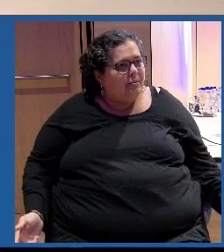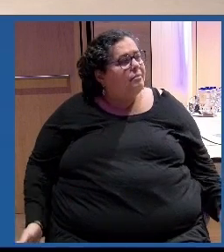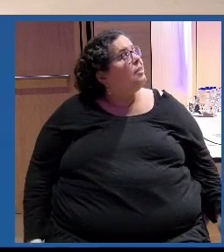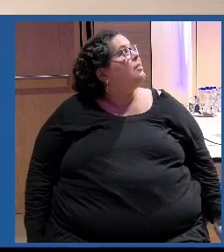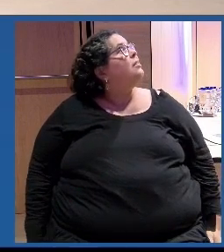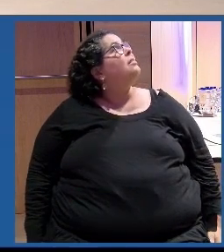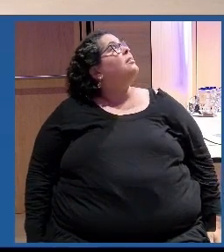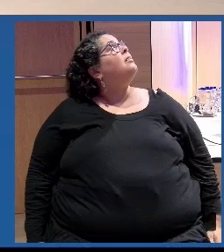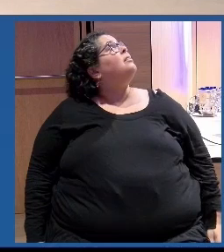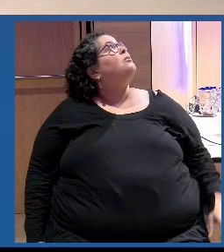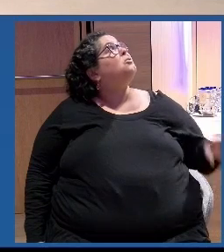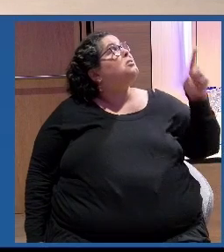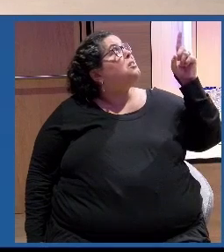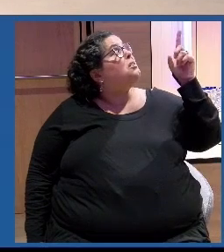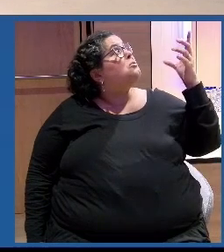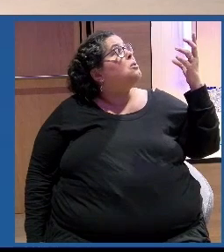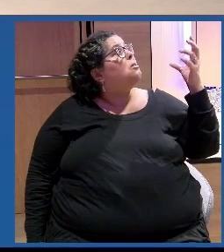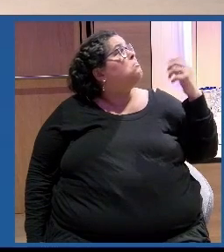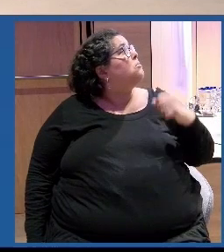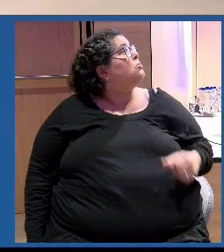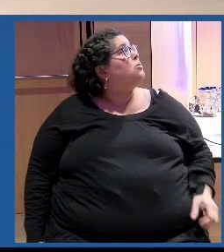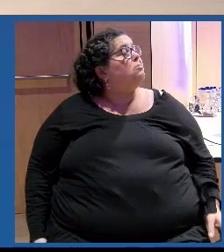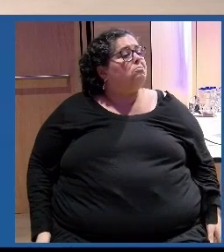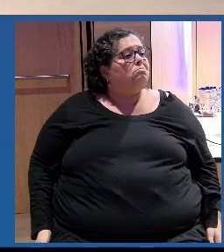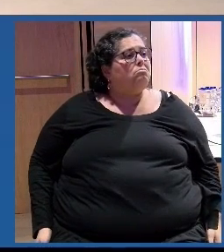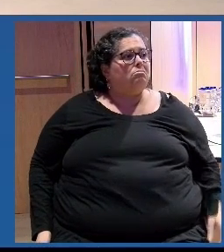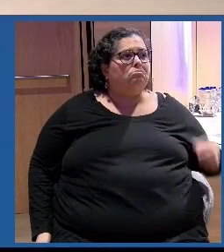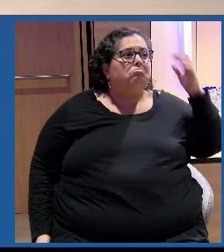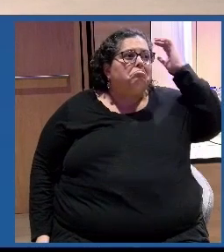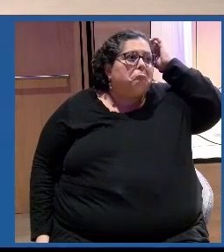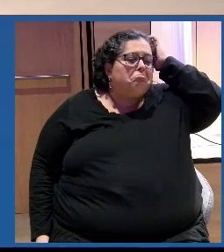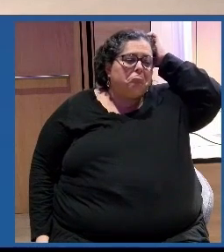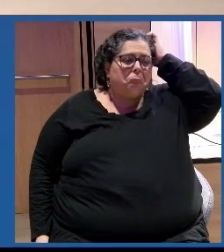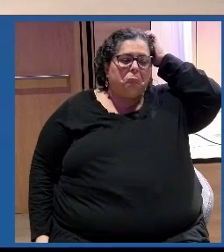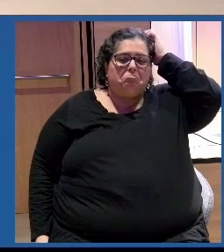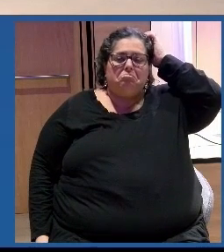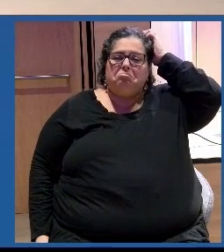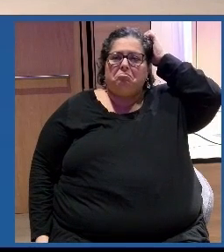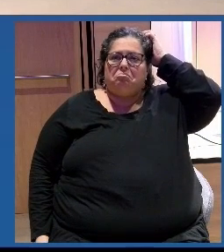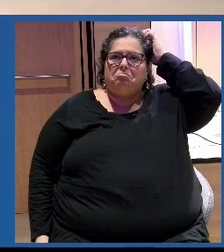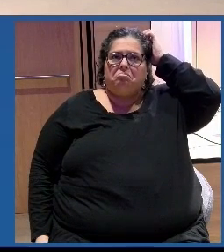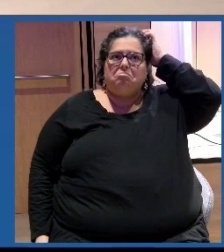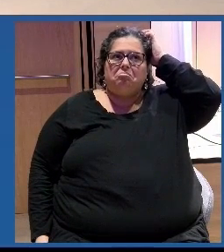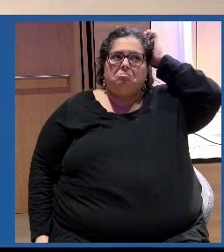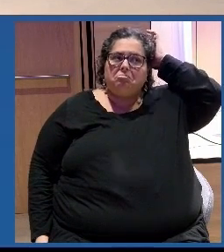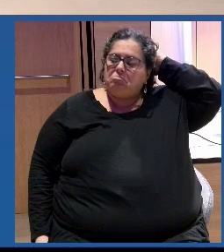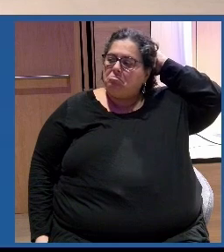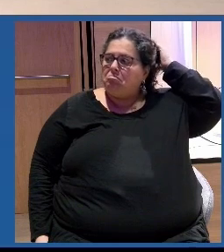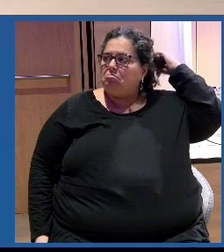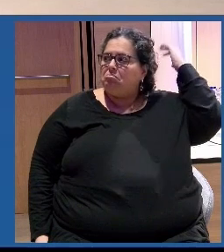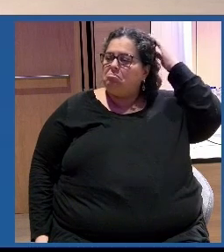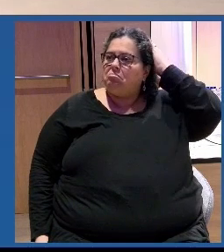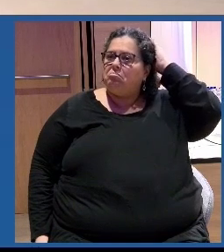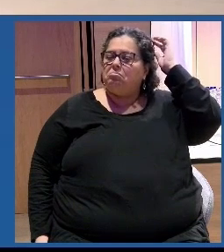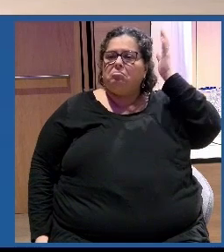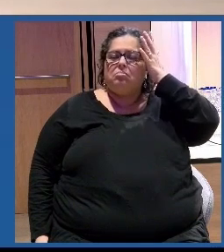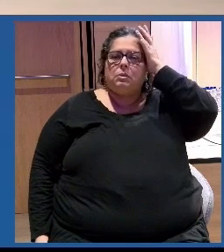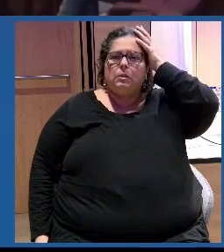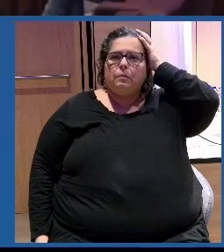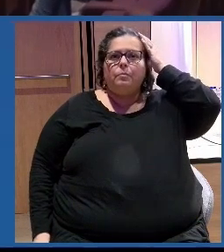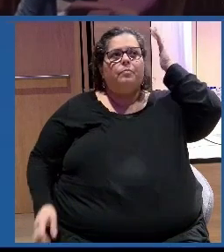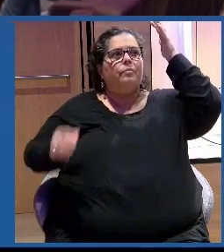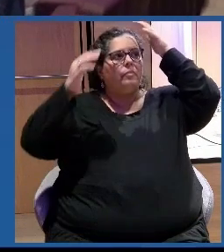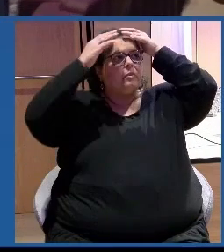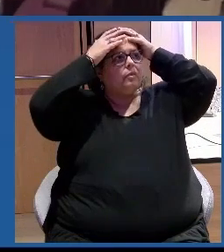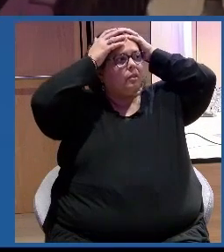2003 estamos en 254.000, y por lo tanto probablemente ya vamos a superar con mucho lo del